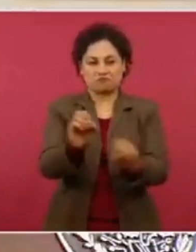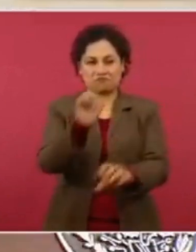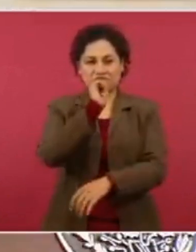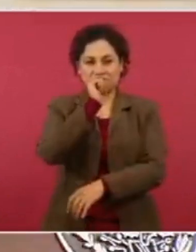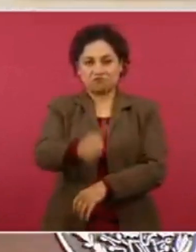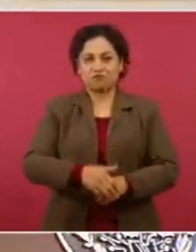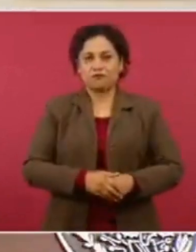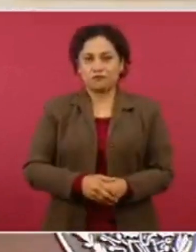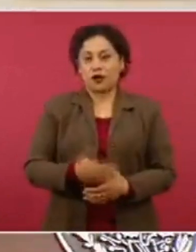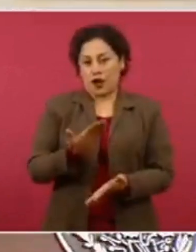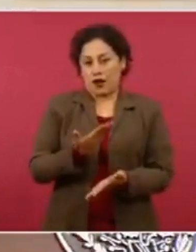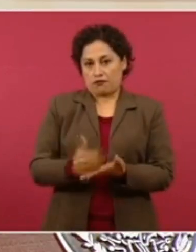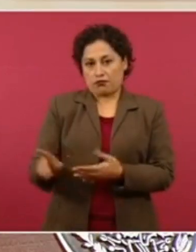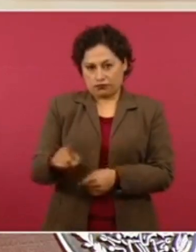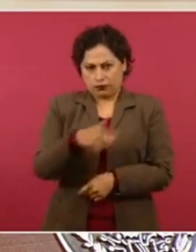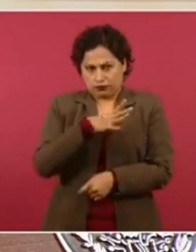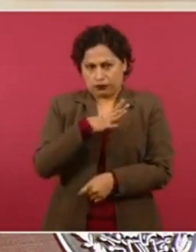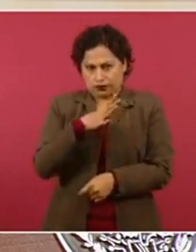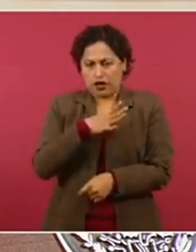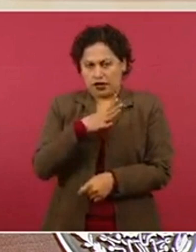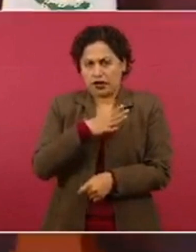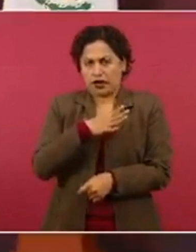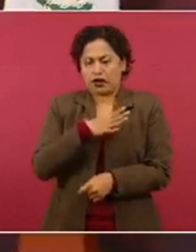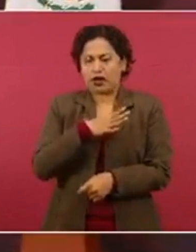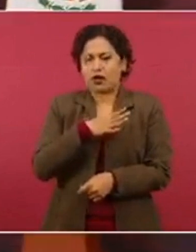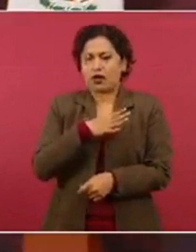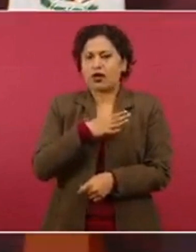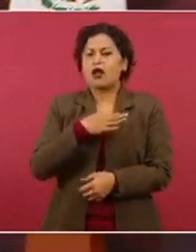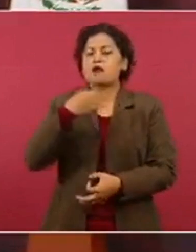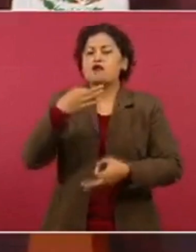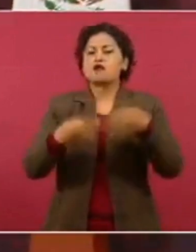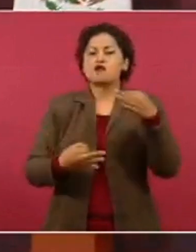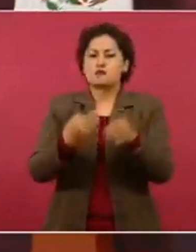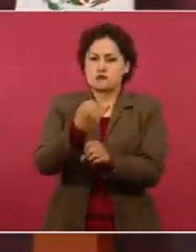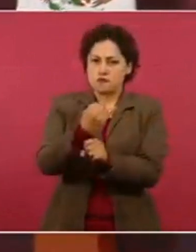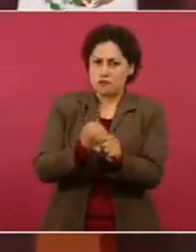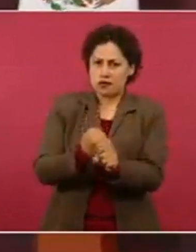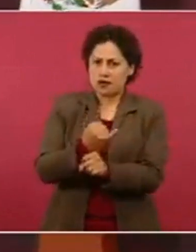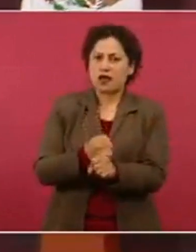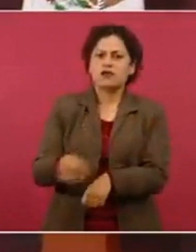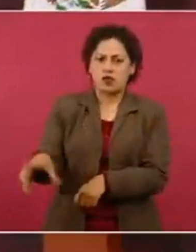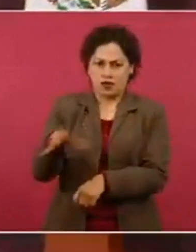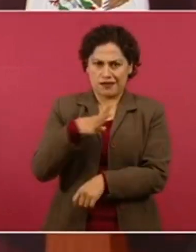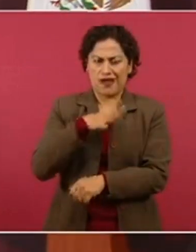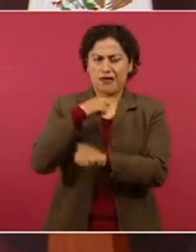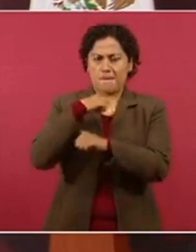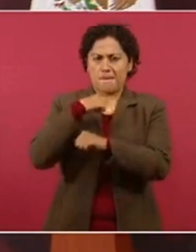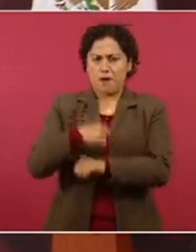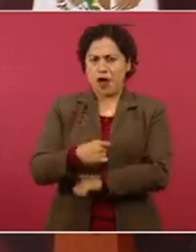Además, hay una investigación judicial sobre esto. Se tiene que ver si